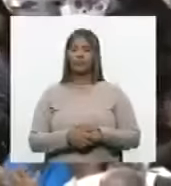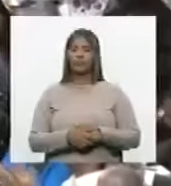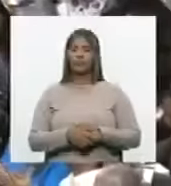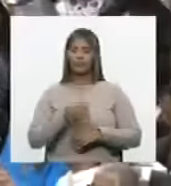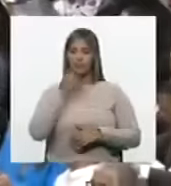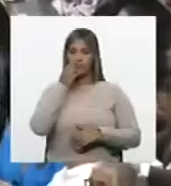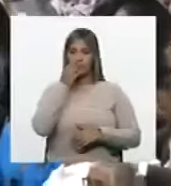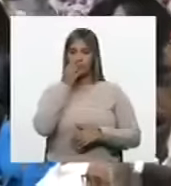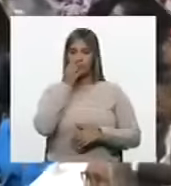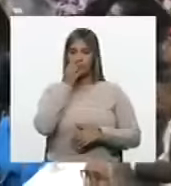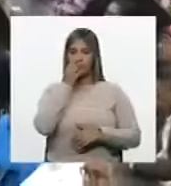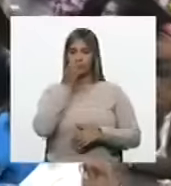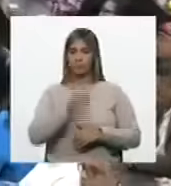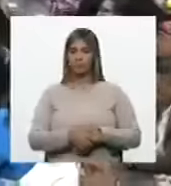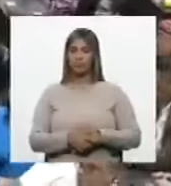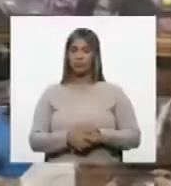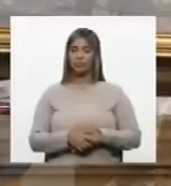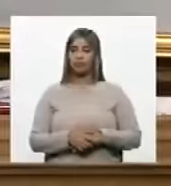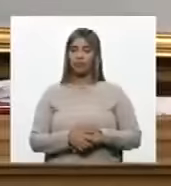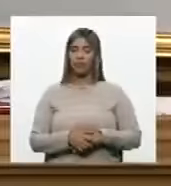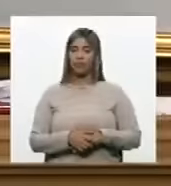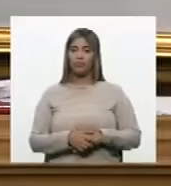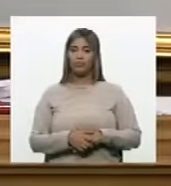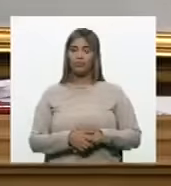profunda, meticulosa,